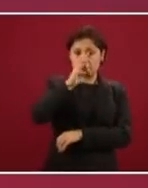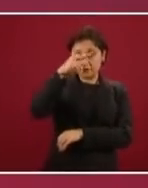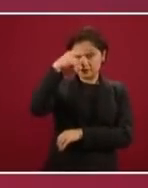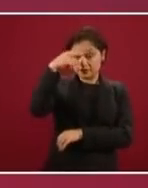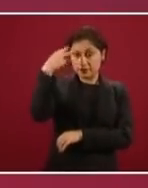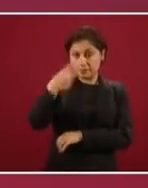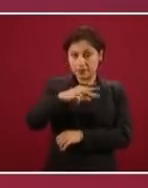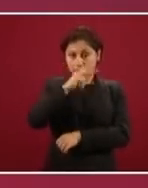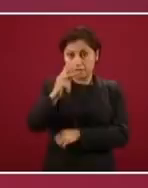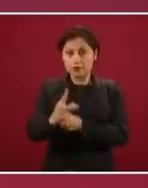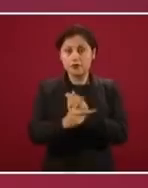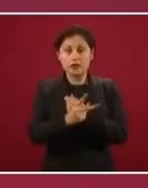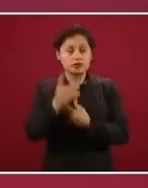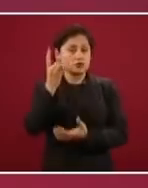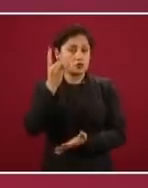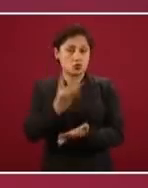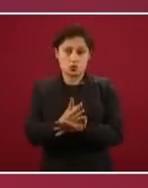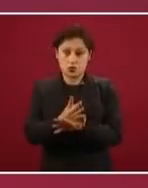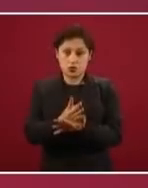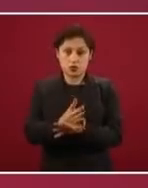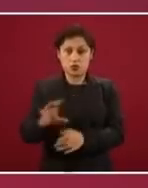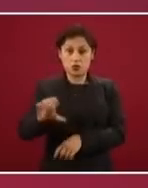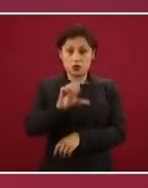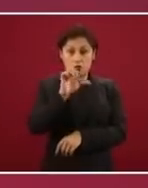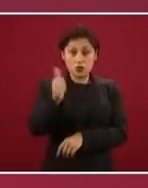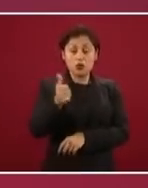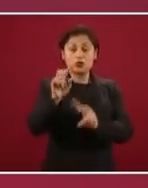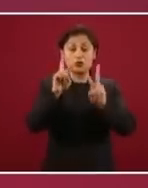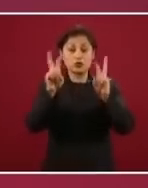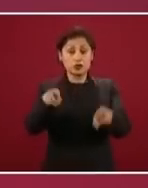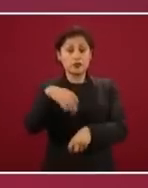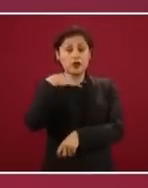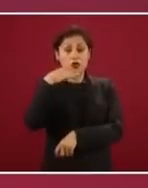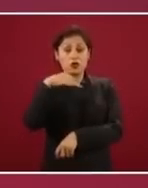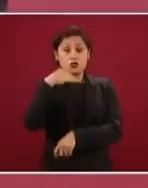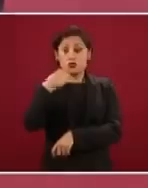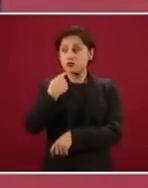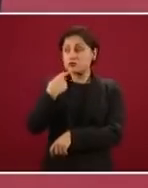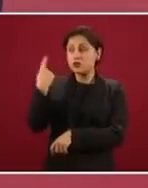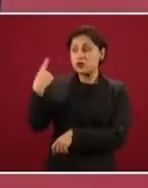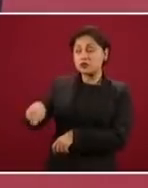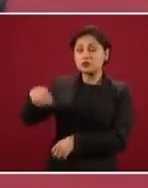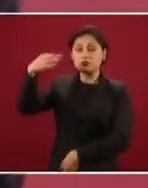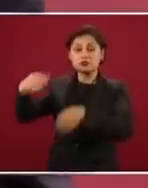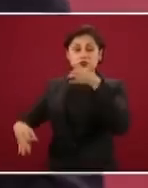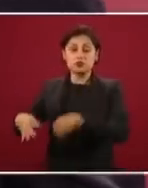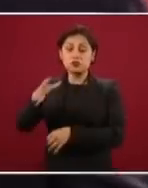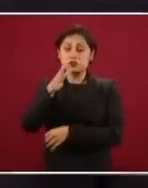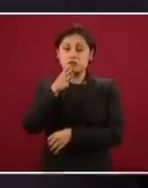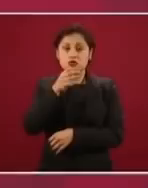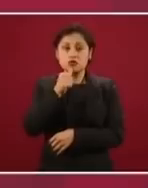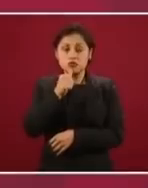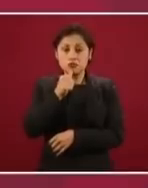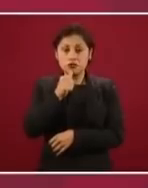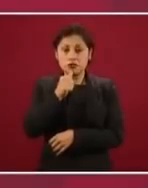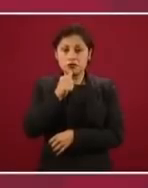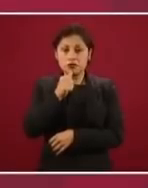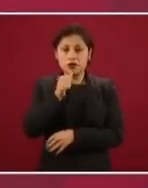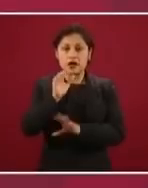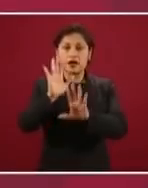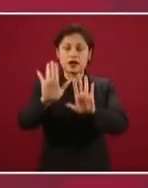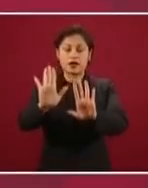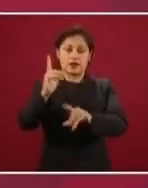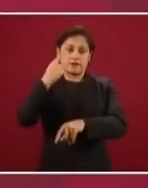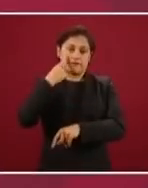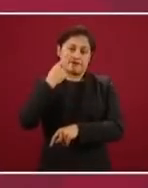no se puede juzgar por delitos de corrupción bueno hasta hace poco la